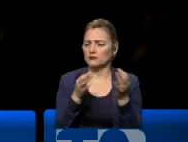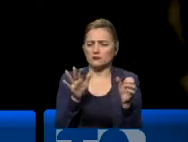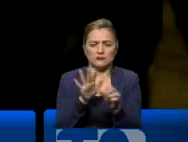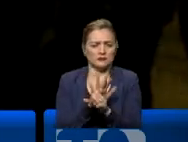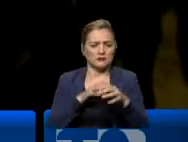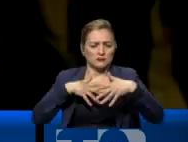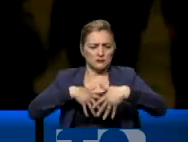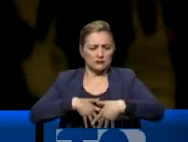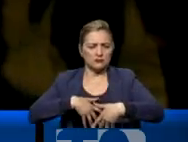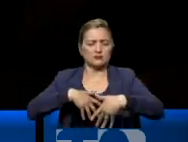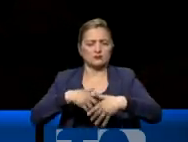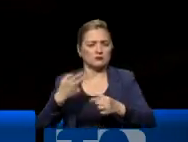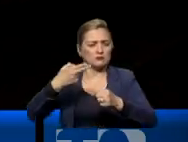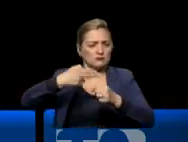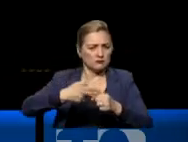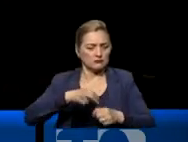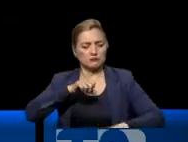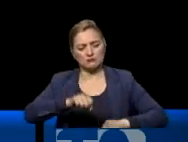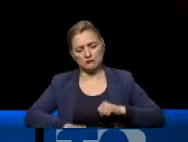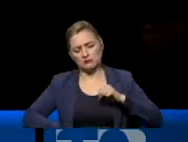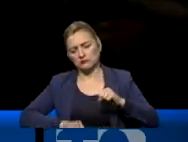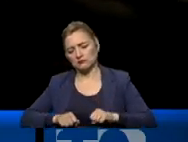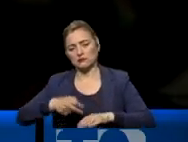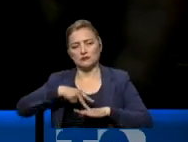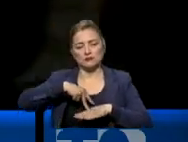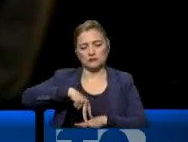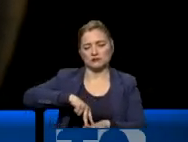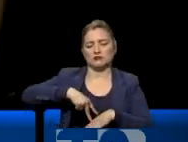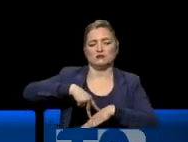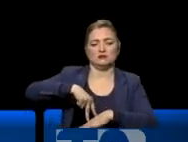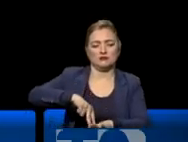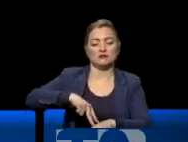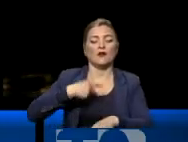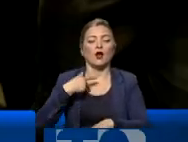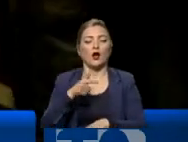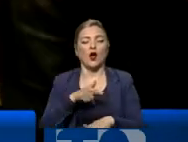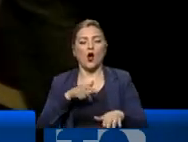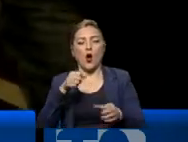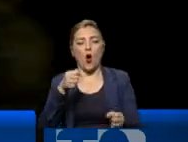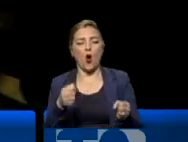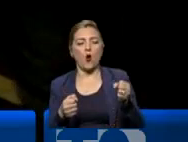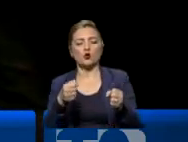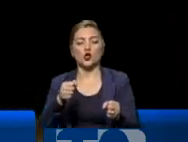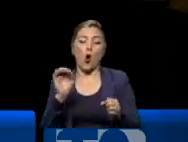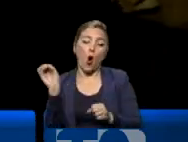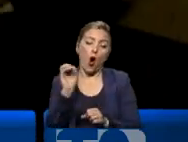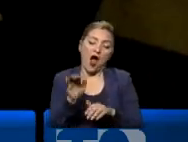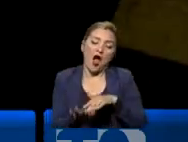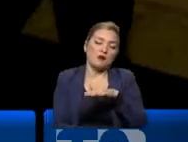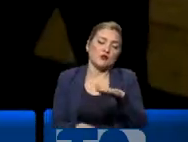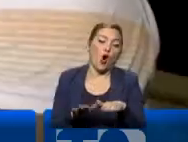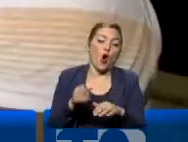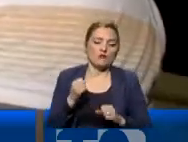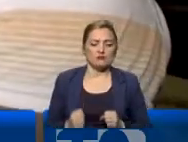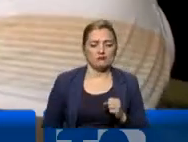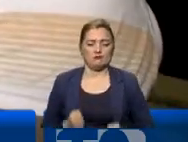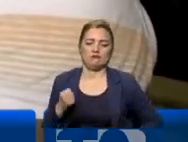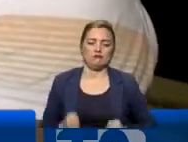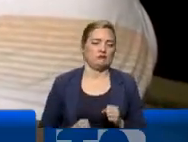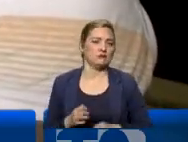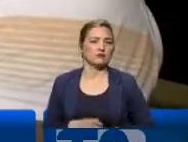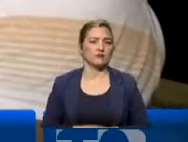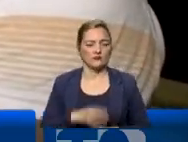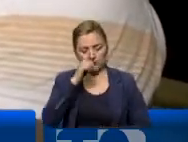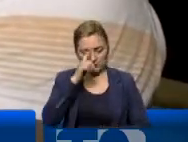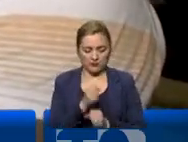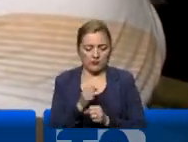esta peregrinación en bicicleta en patineta en coche o simplemente caminando o trotando toda la fe que